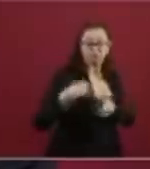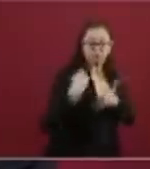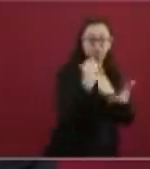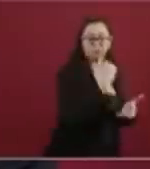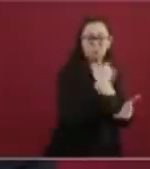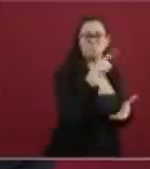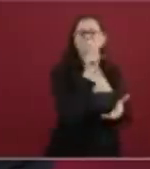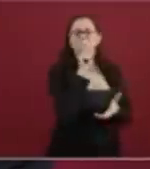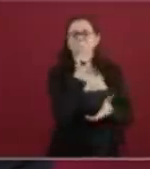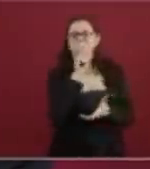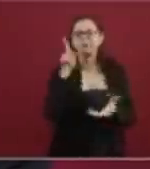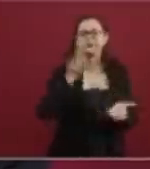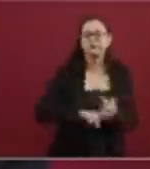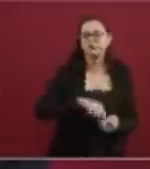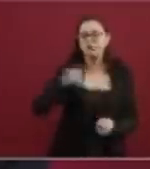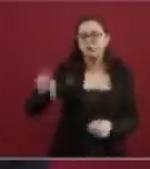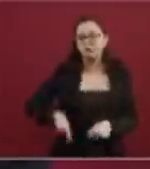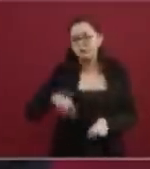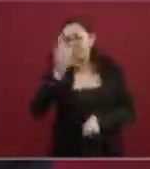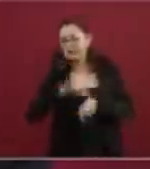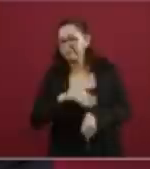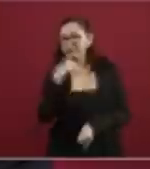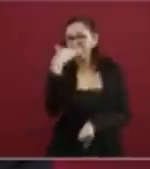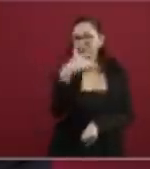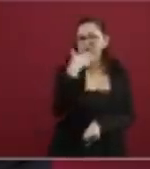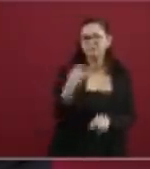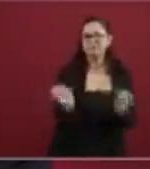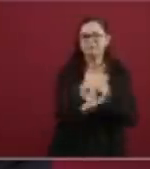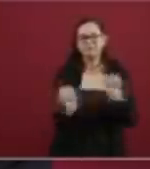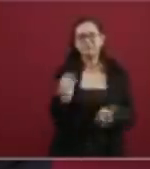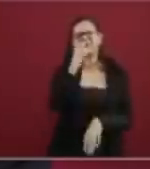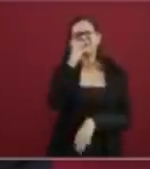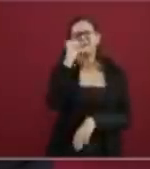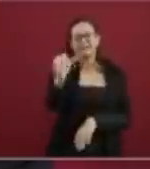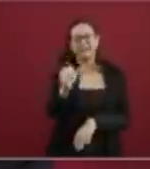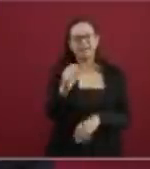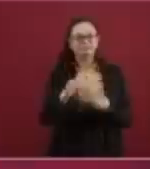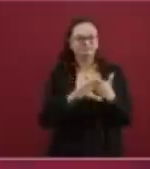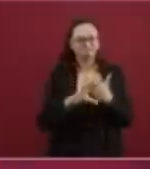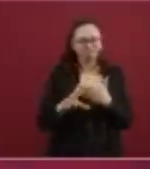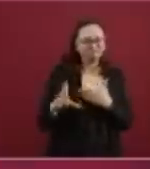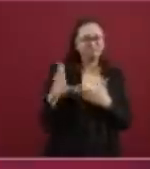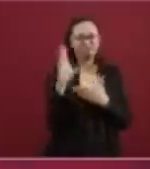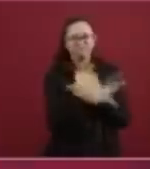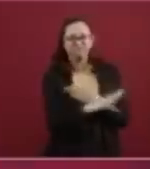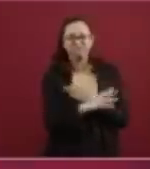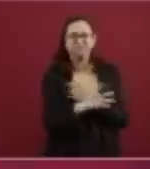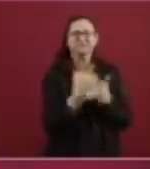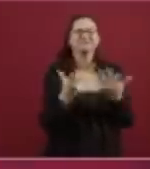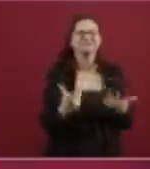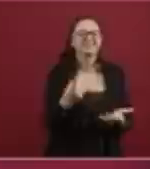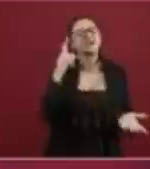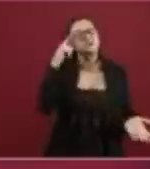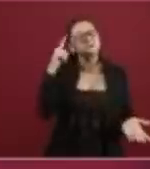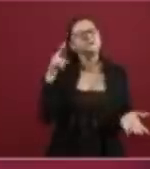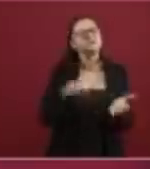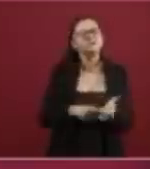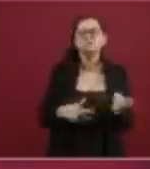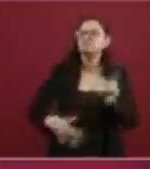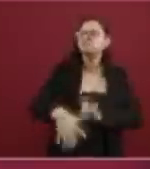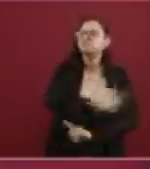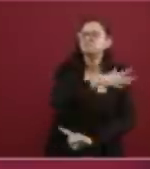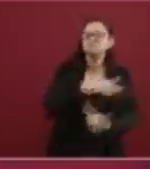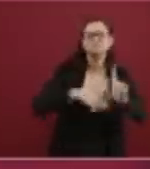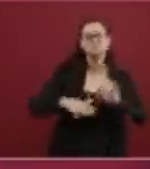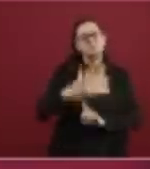el gobierno y esto creo yo que es un buen ambiente